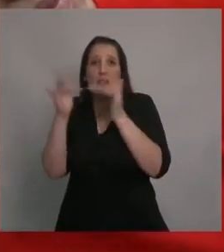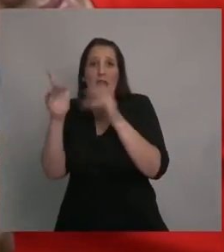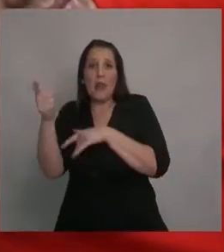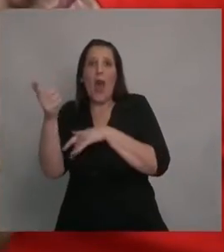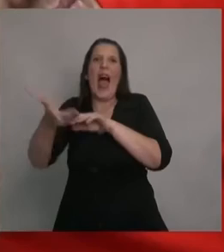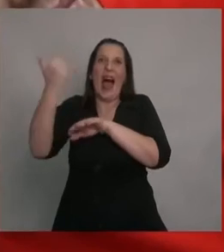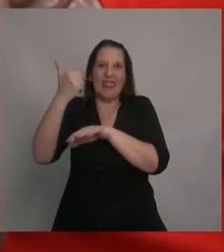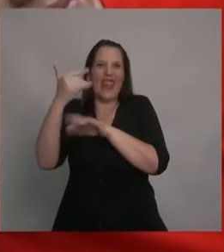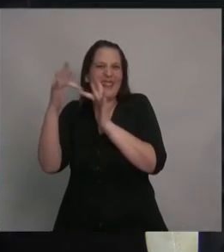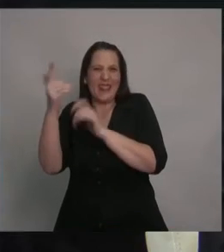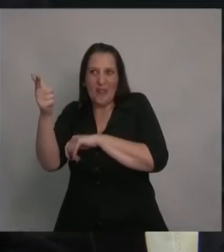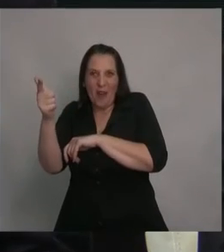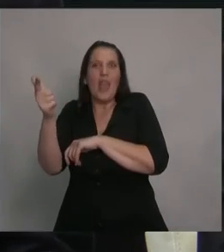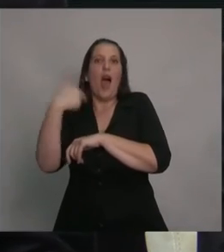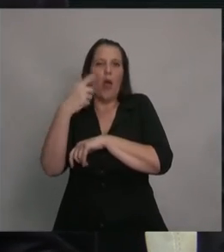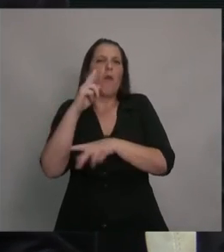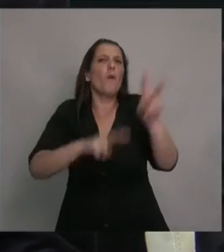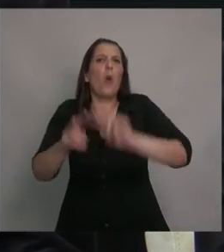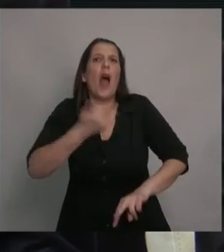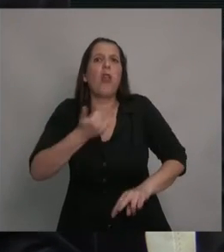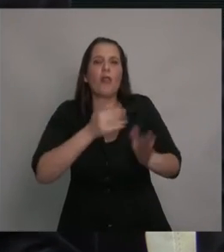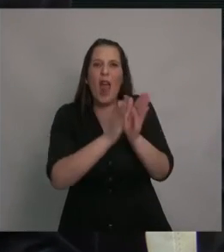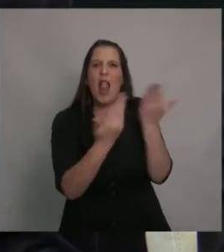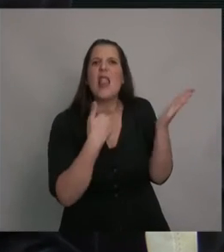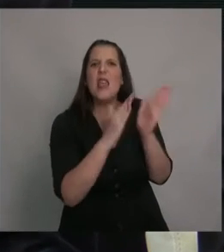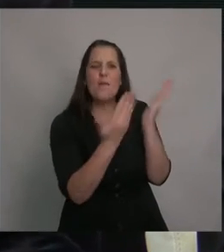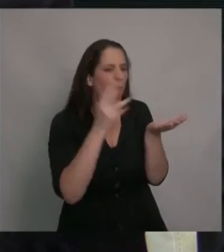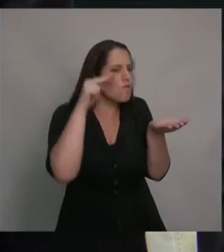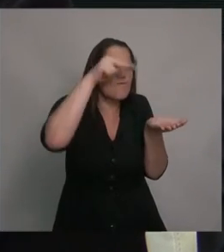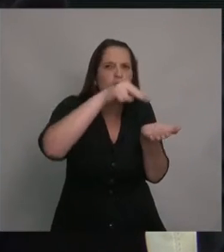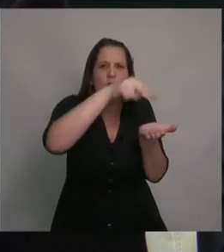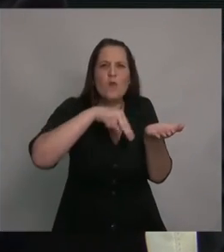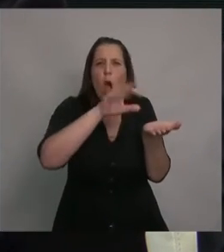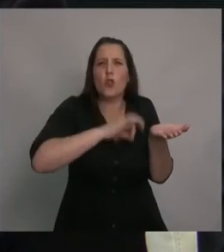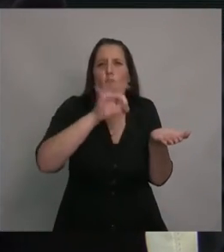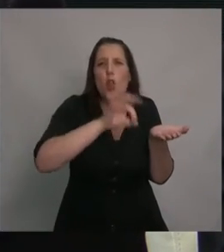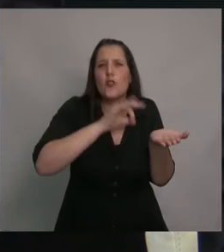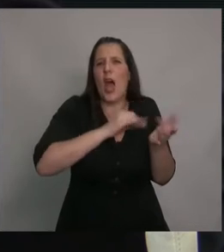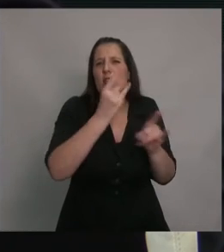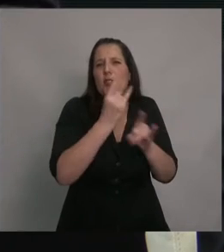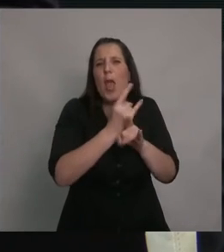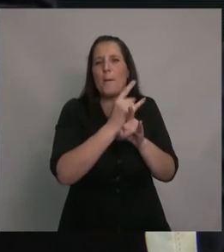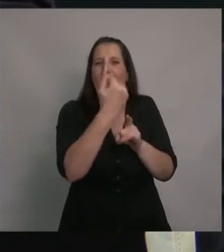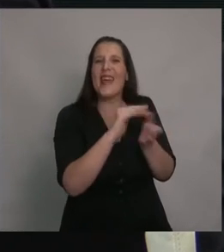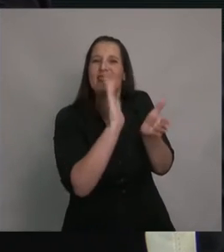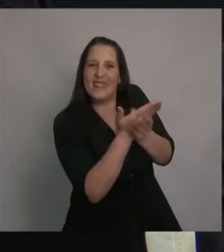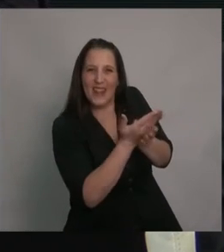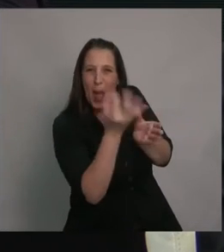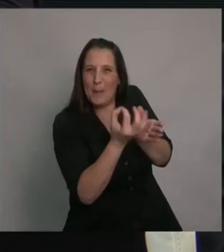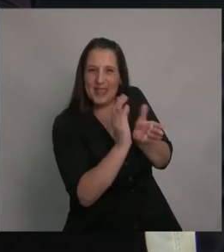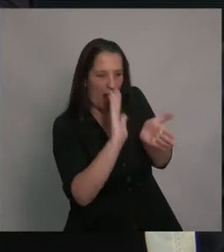dato de todo lo iban a buscar ahí. Ese libro que se edita todos los años tiene una sección que se